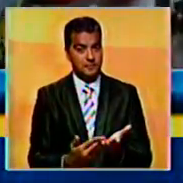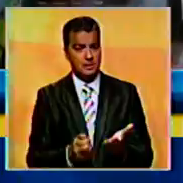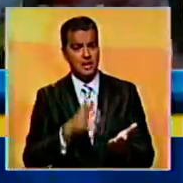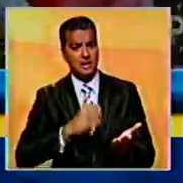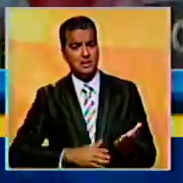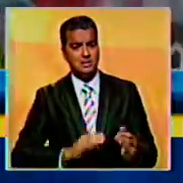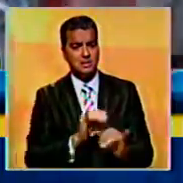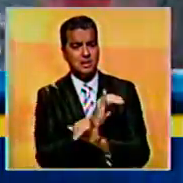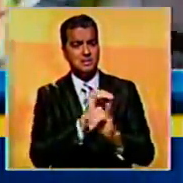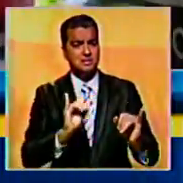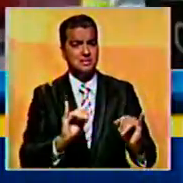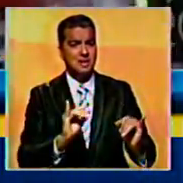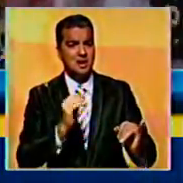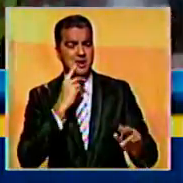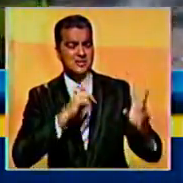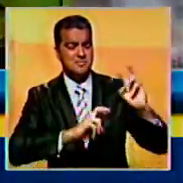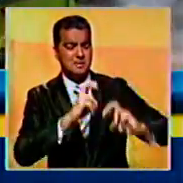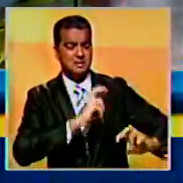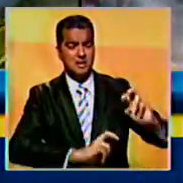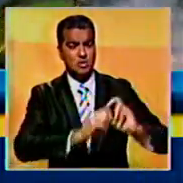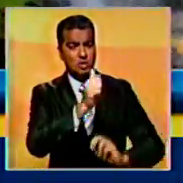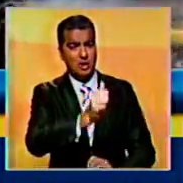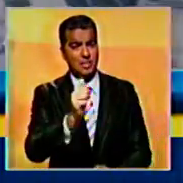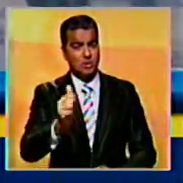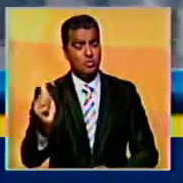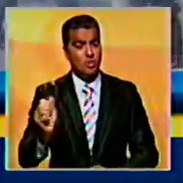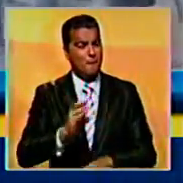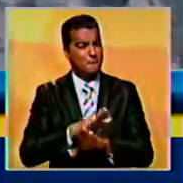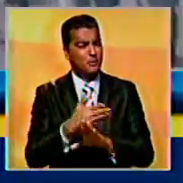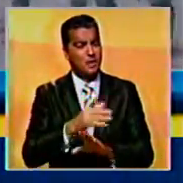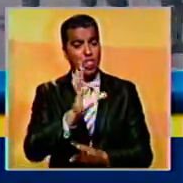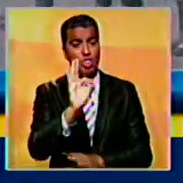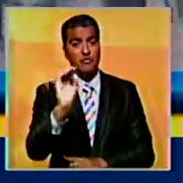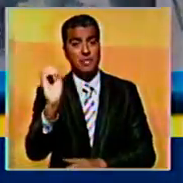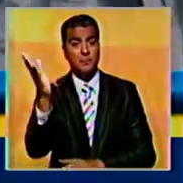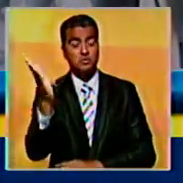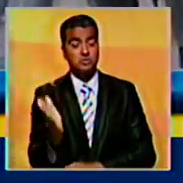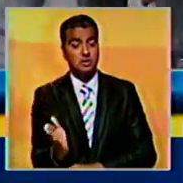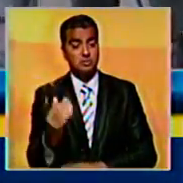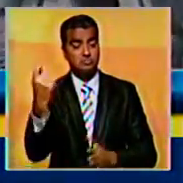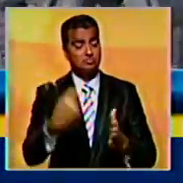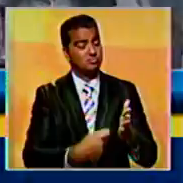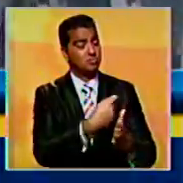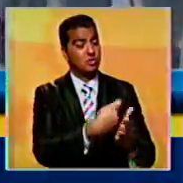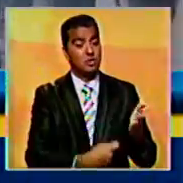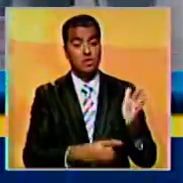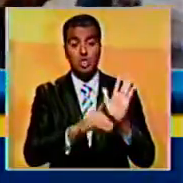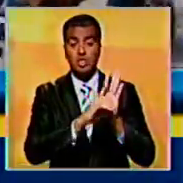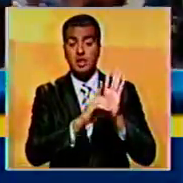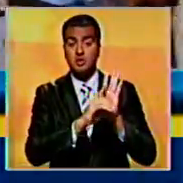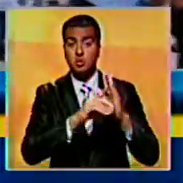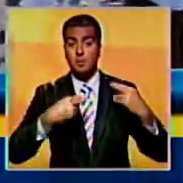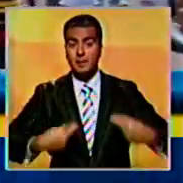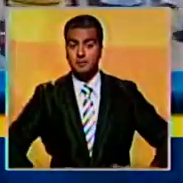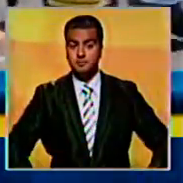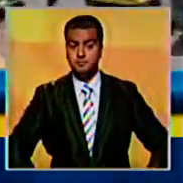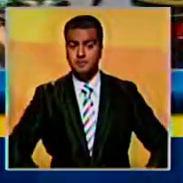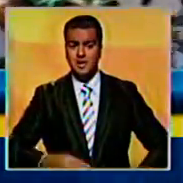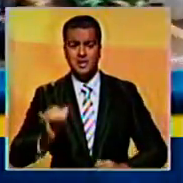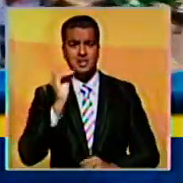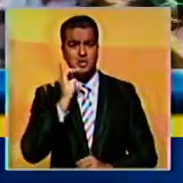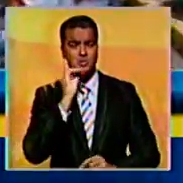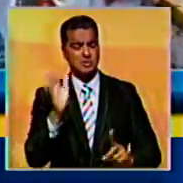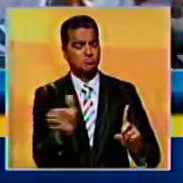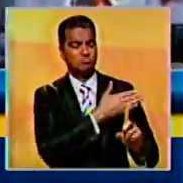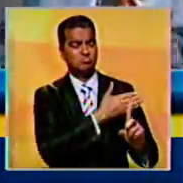sustanciado los casos porque en 90 por de las detenciones se han violado derechos fundamentales denunciaron casos